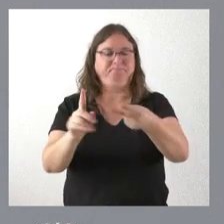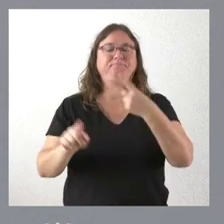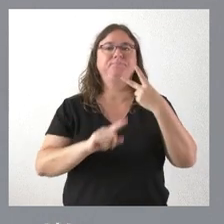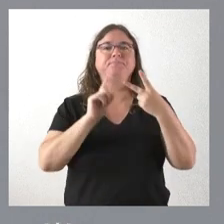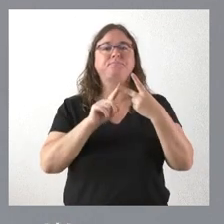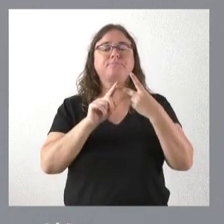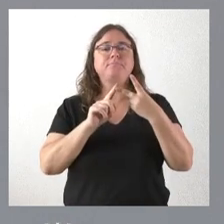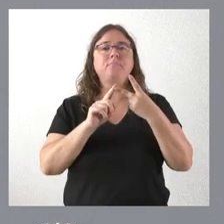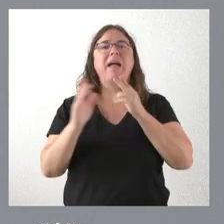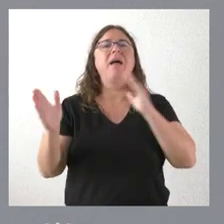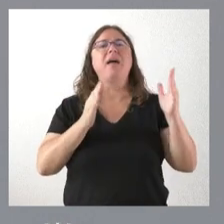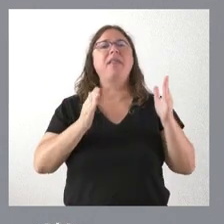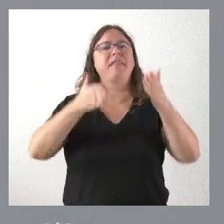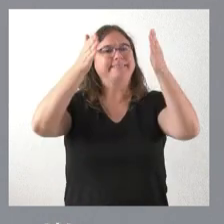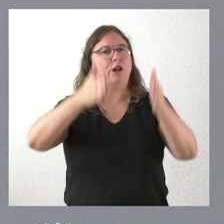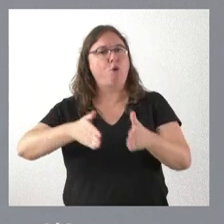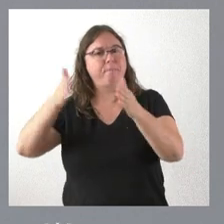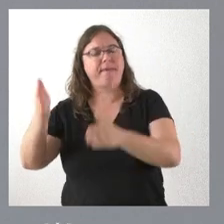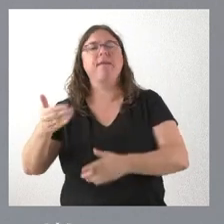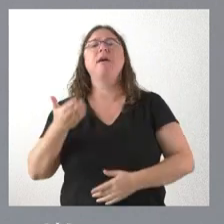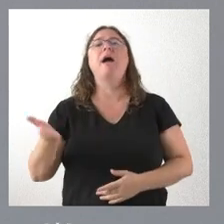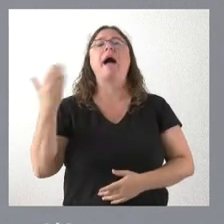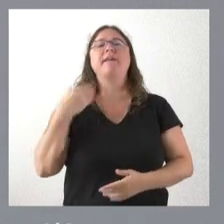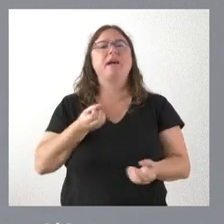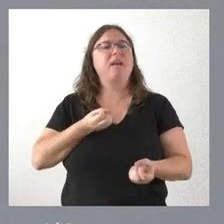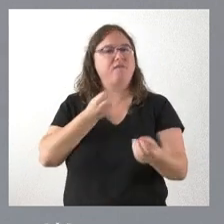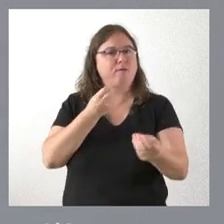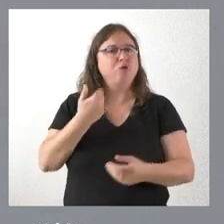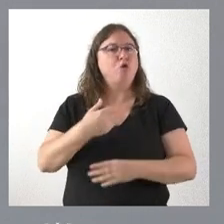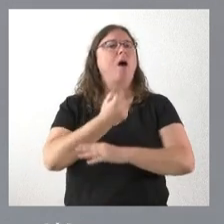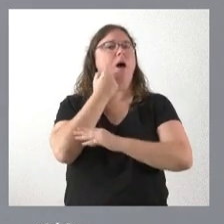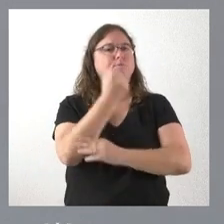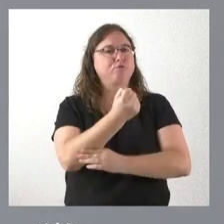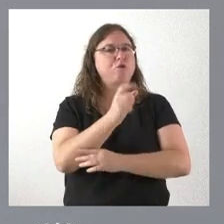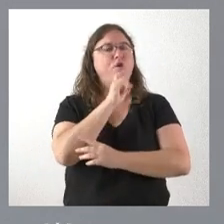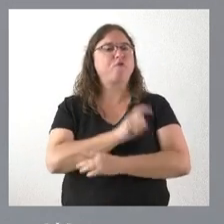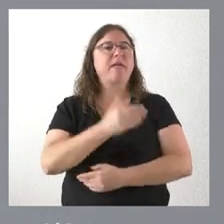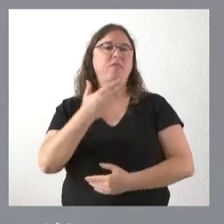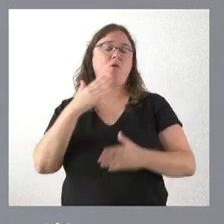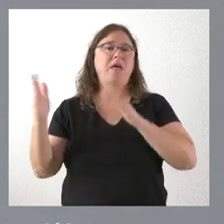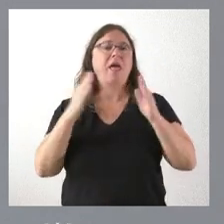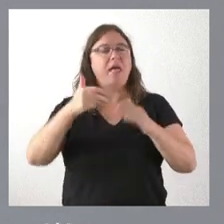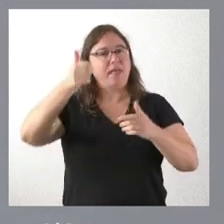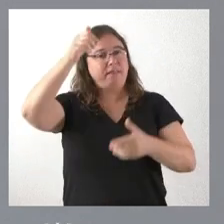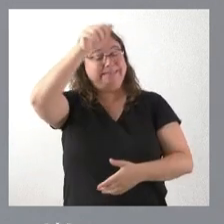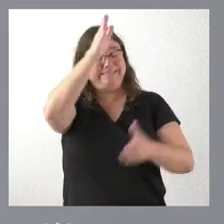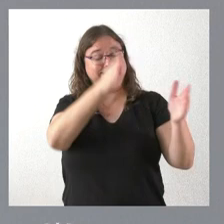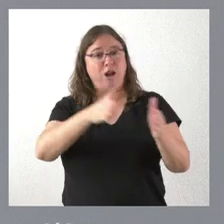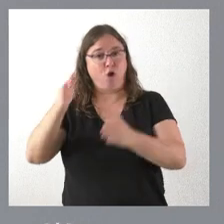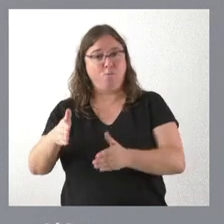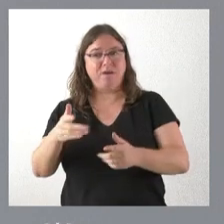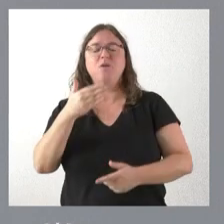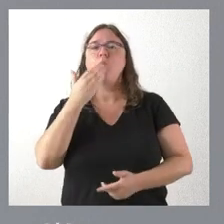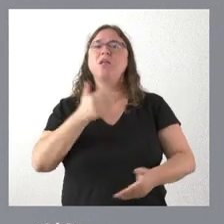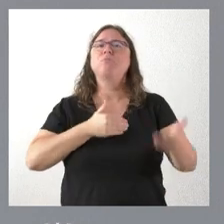Las edades del hombre ayer se informó y nosotros lo apoyamos por parte de la fundación de las edades del hombre Cuáles son las dos próximas